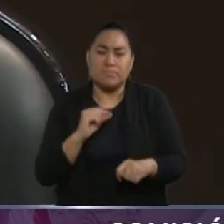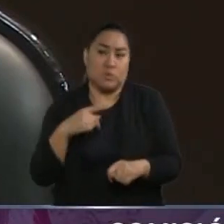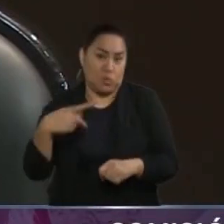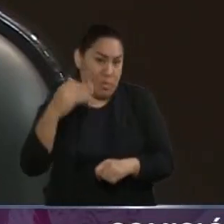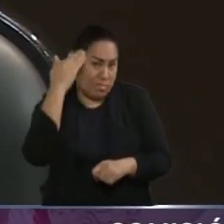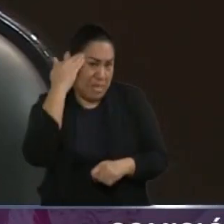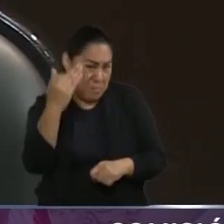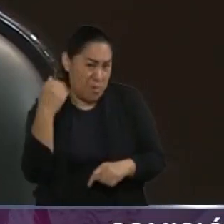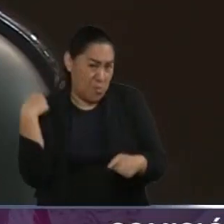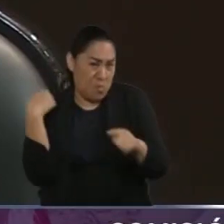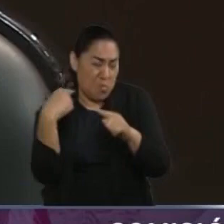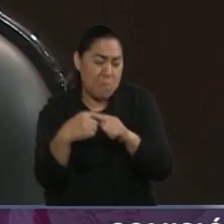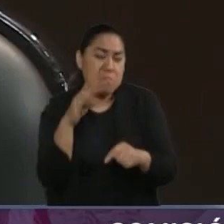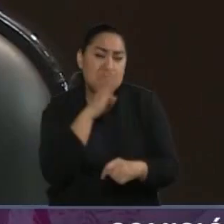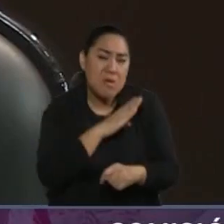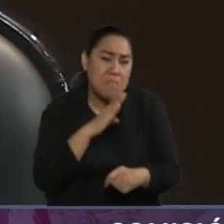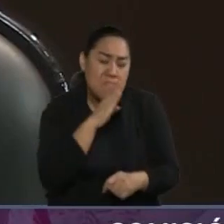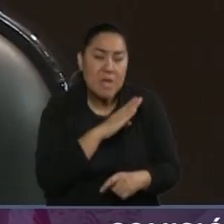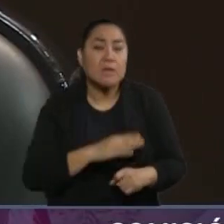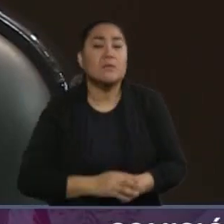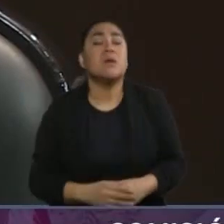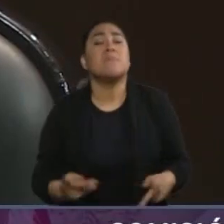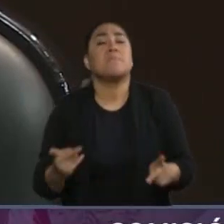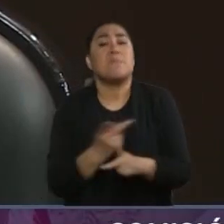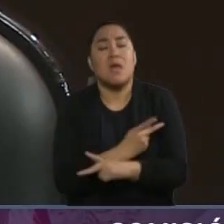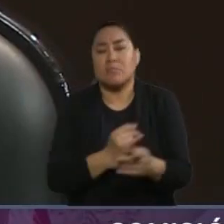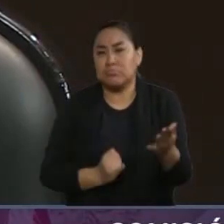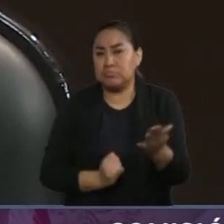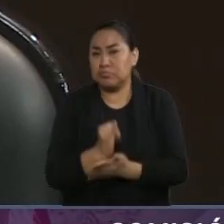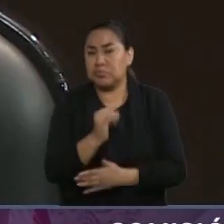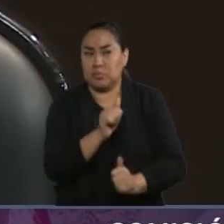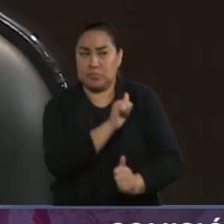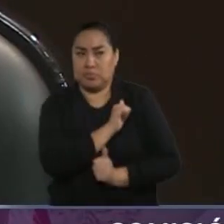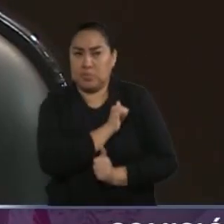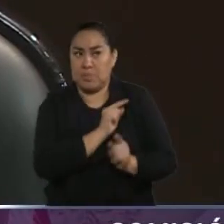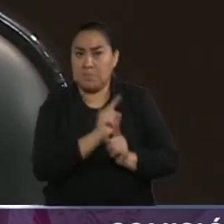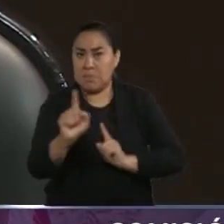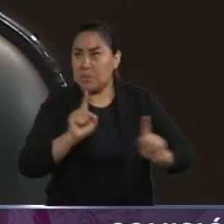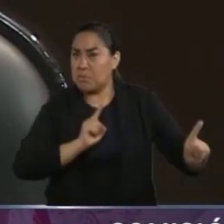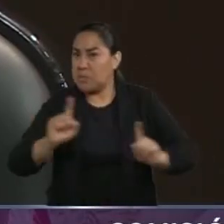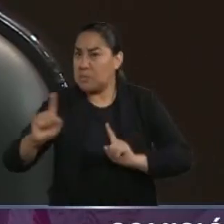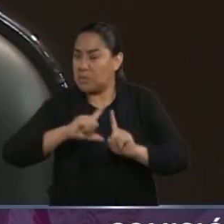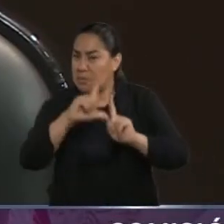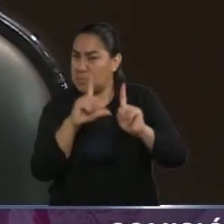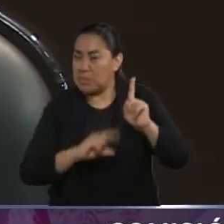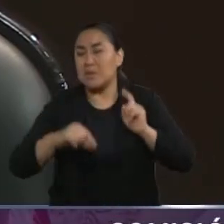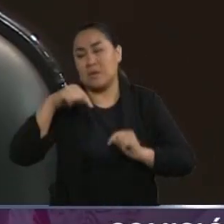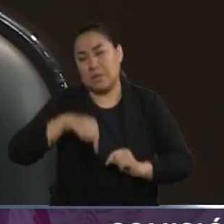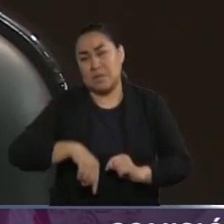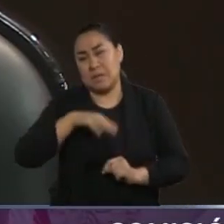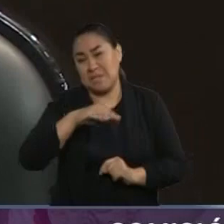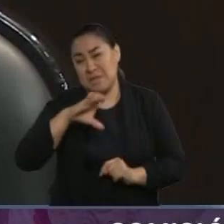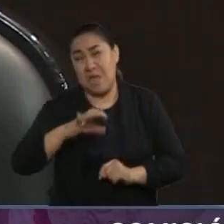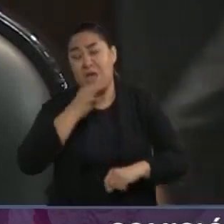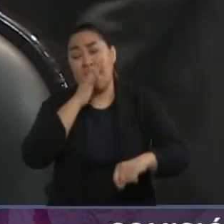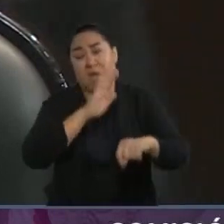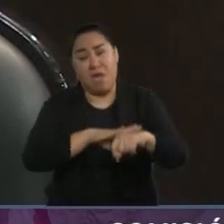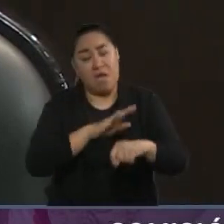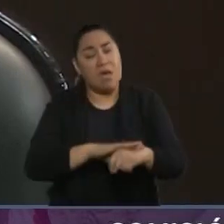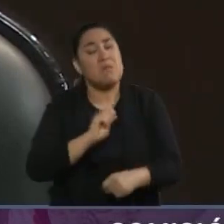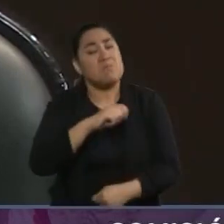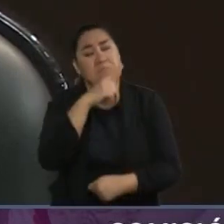cargo número uno la militarización del país en movimiento ciudadano hemos denunciado el peligroso avance de la